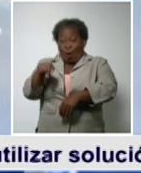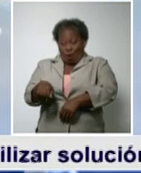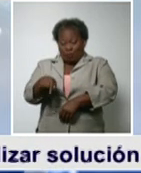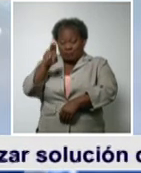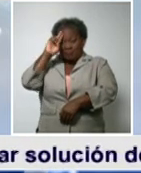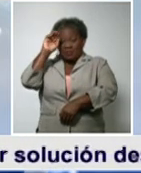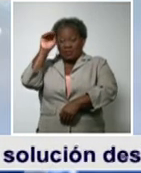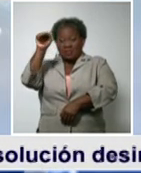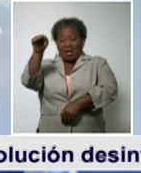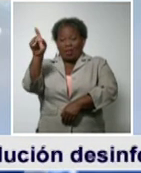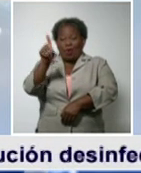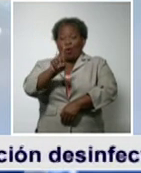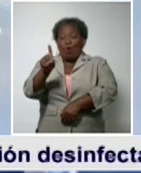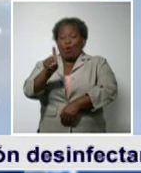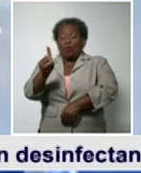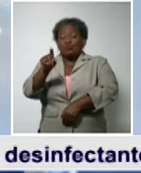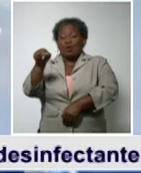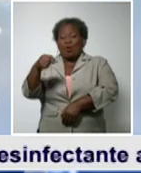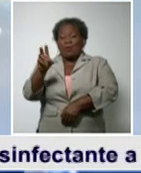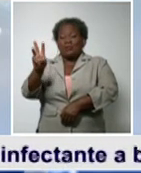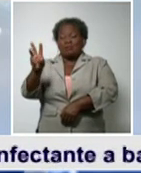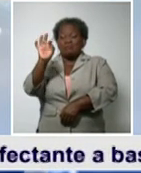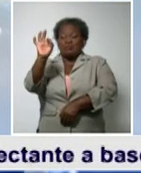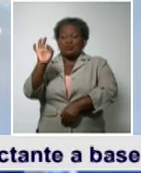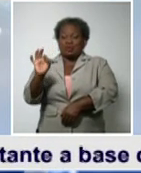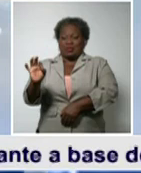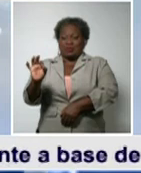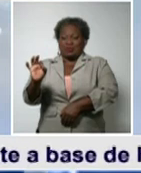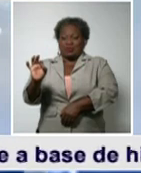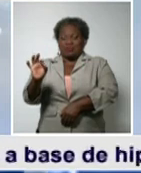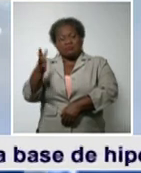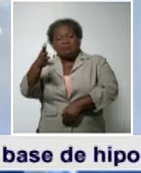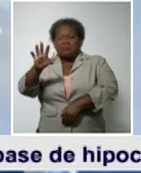el 11,3%. Estamos hablando de